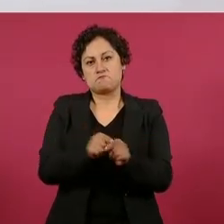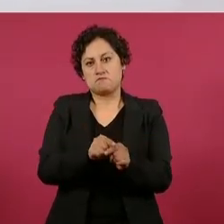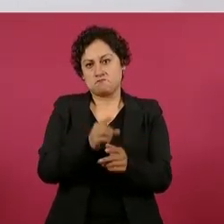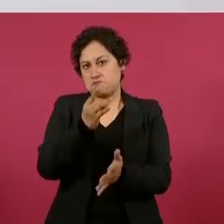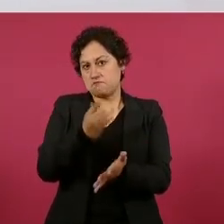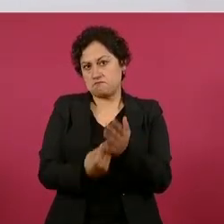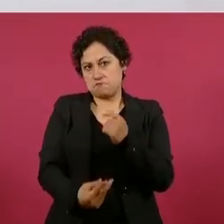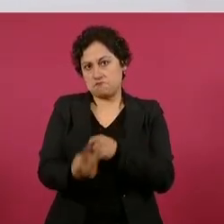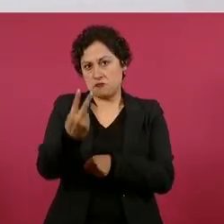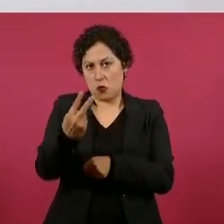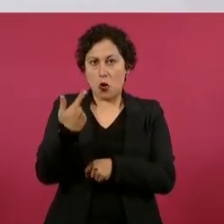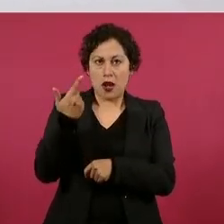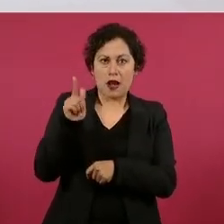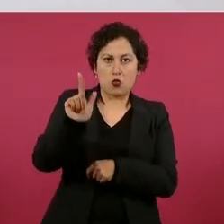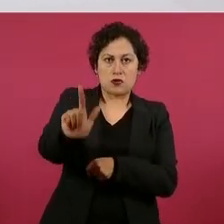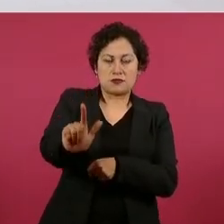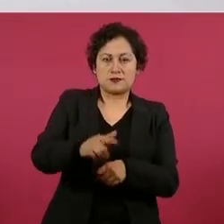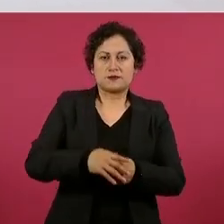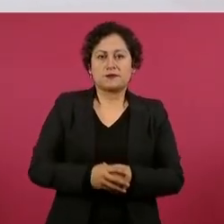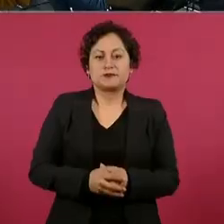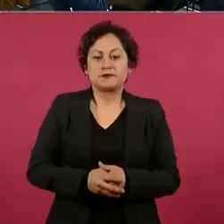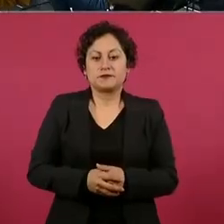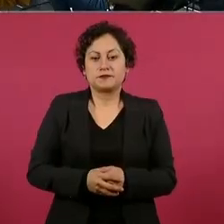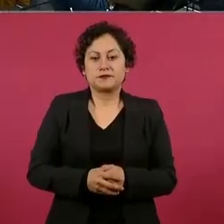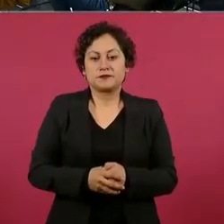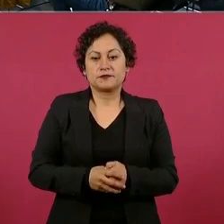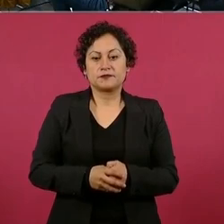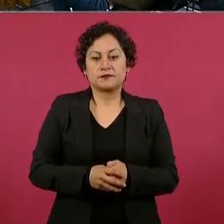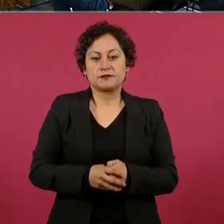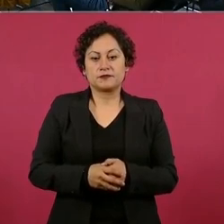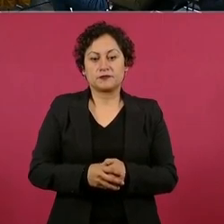ustedes dos, para el lunes.